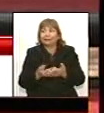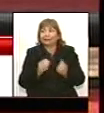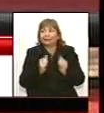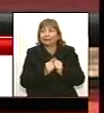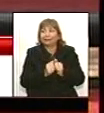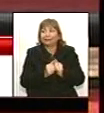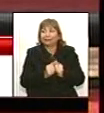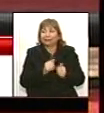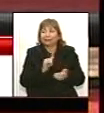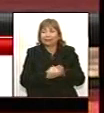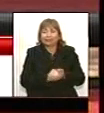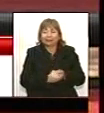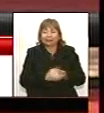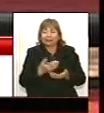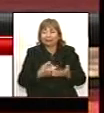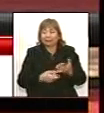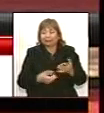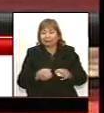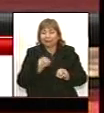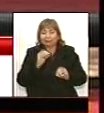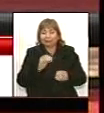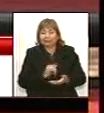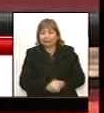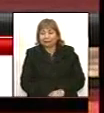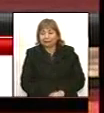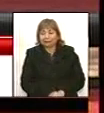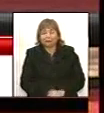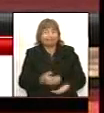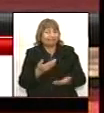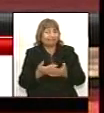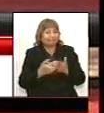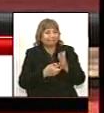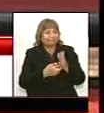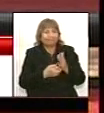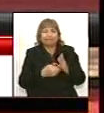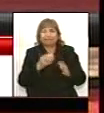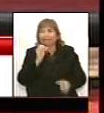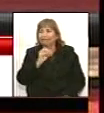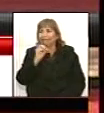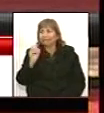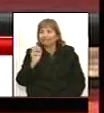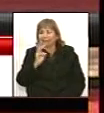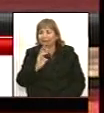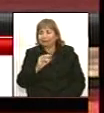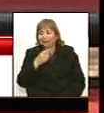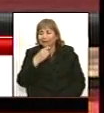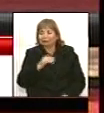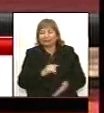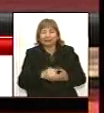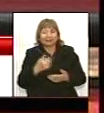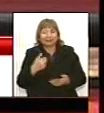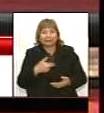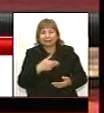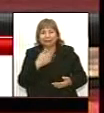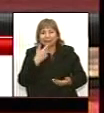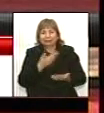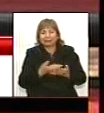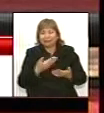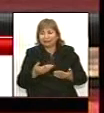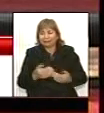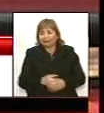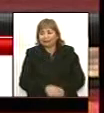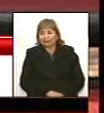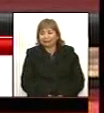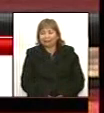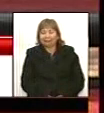dispóngase la creación de la unidad ejecutora Ayacucho-Huari en el pliego 003 del Ministerio Agricultura durante el año fiscal